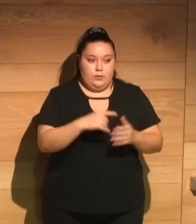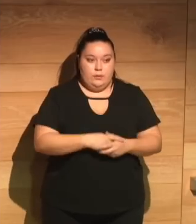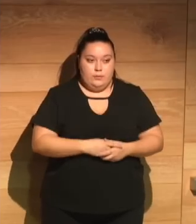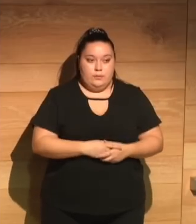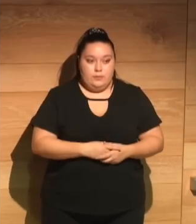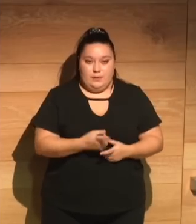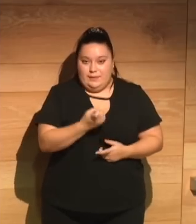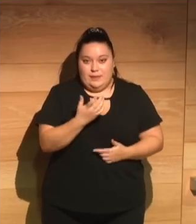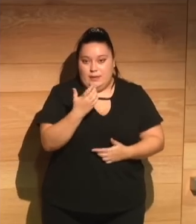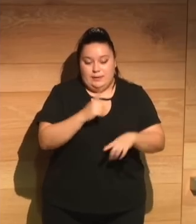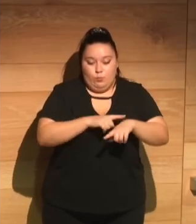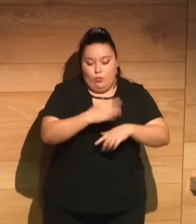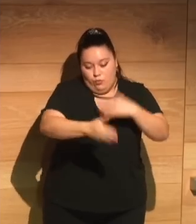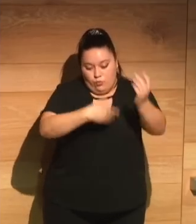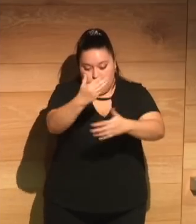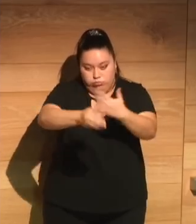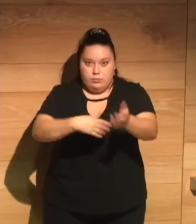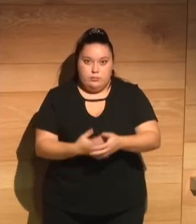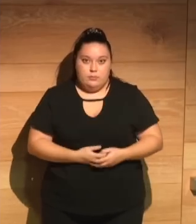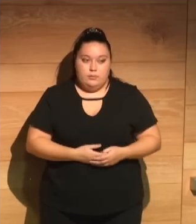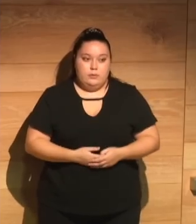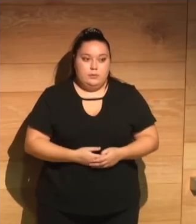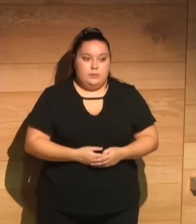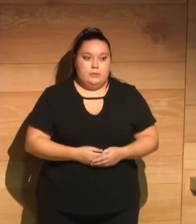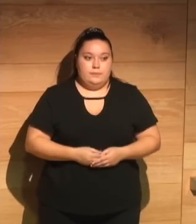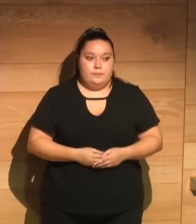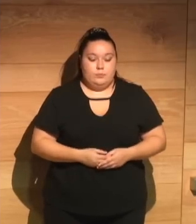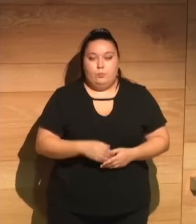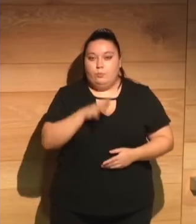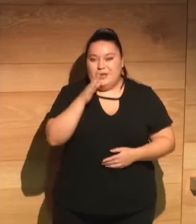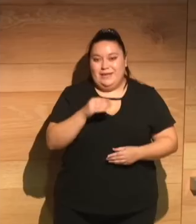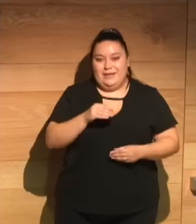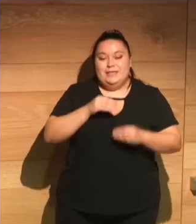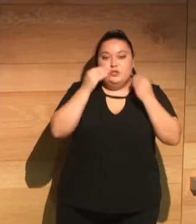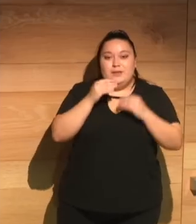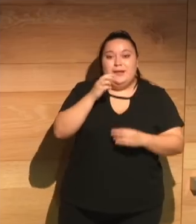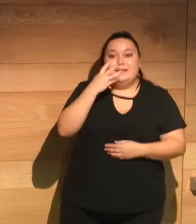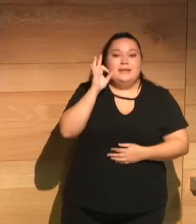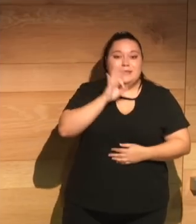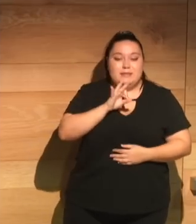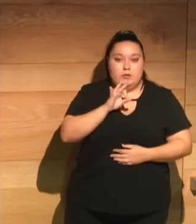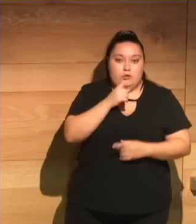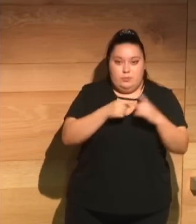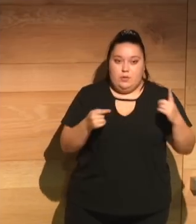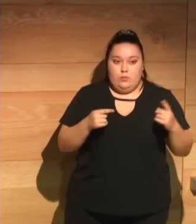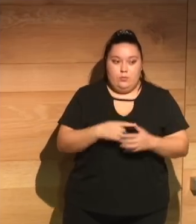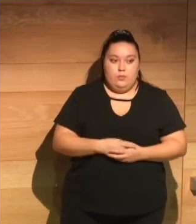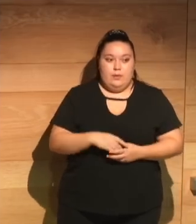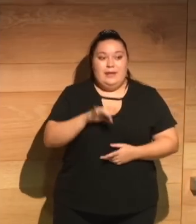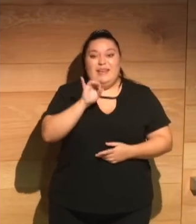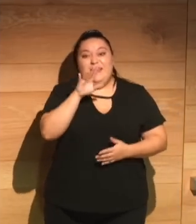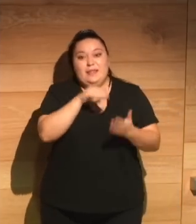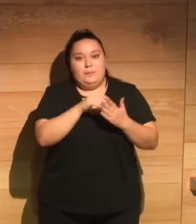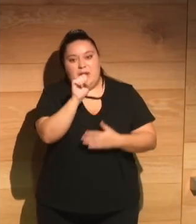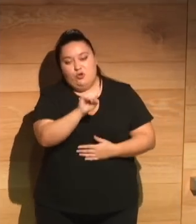necesita que pase el tiempo, es una historia de 3 siglos y medio. No es una historia de 15.000 años. Como vemos, como casi siempre, los